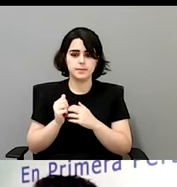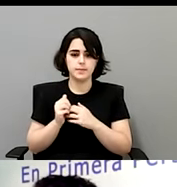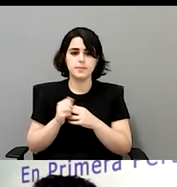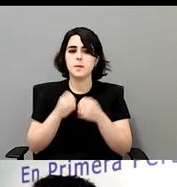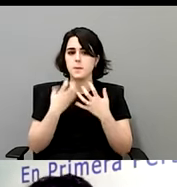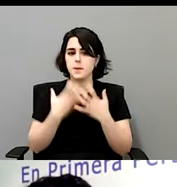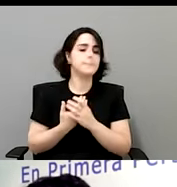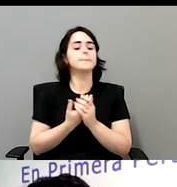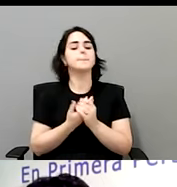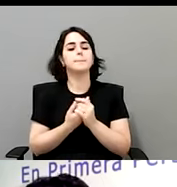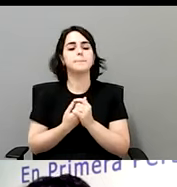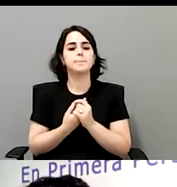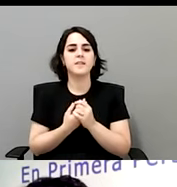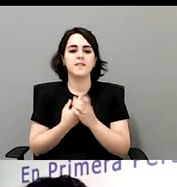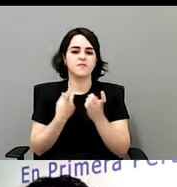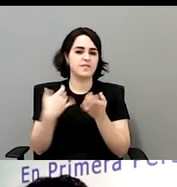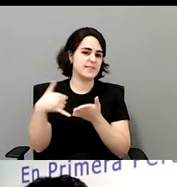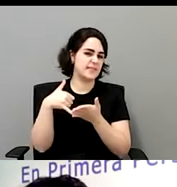Bueno, las carencias.